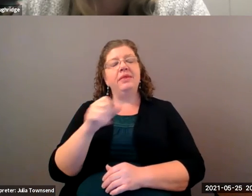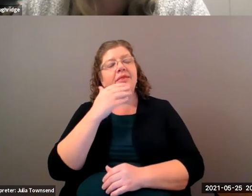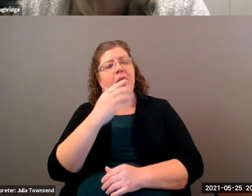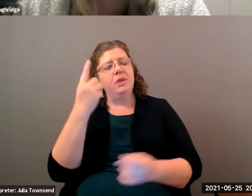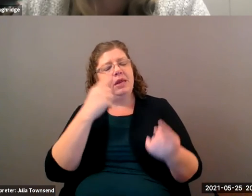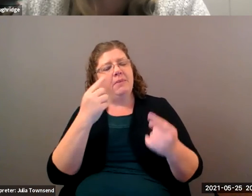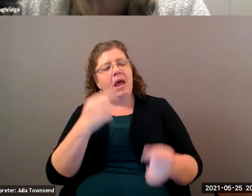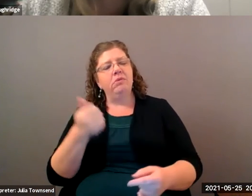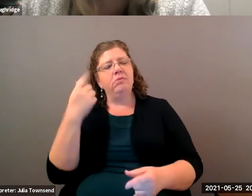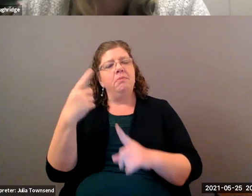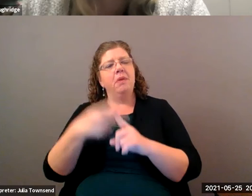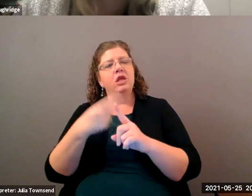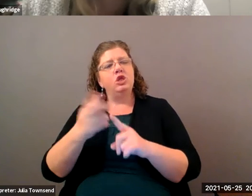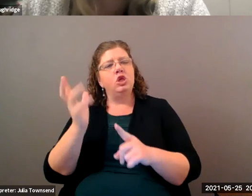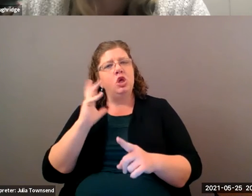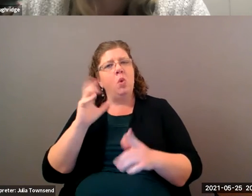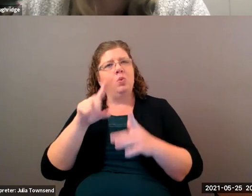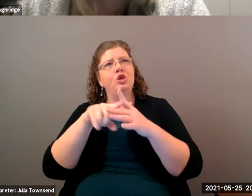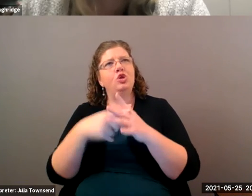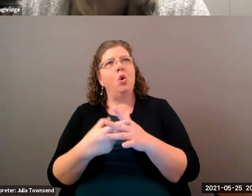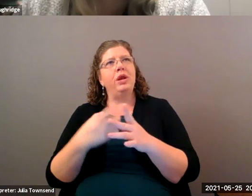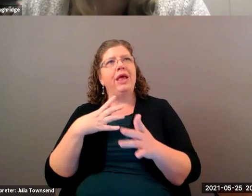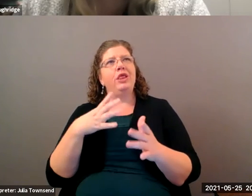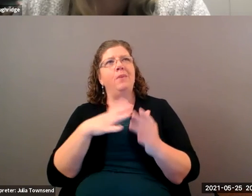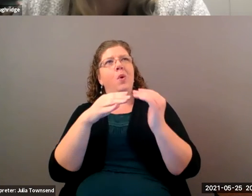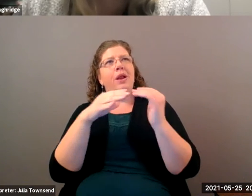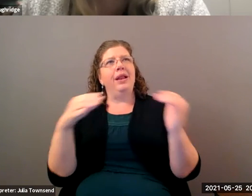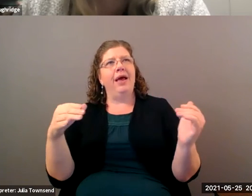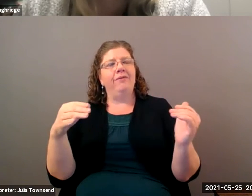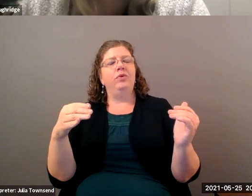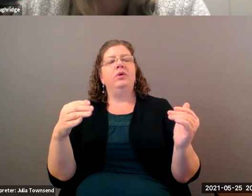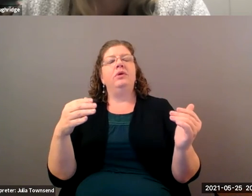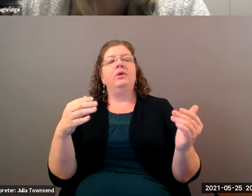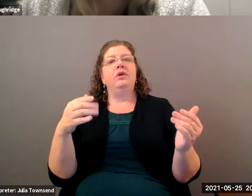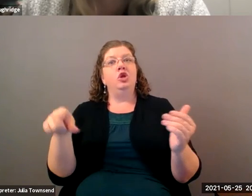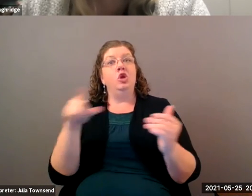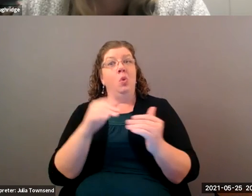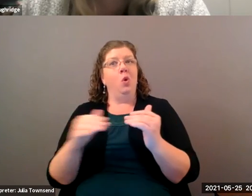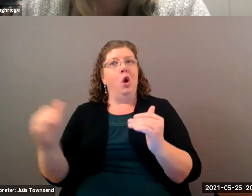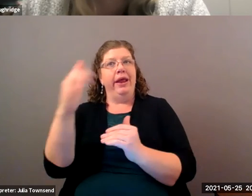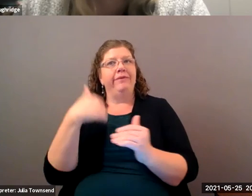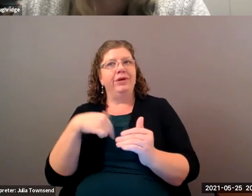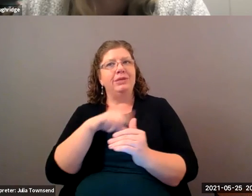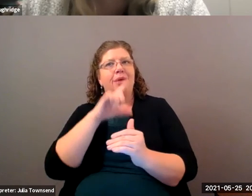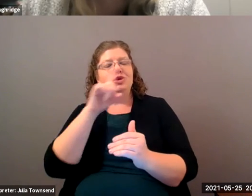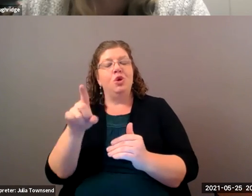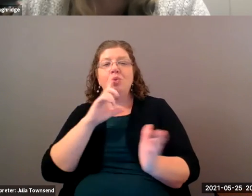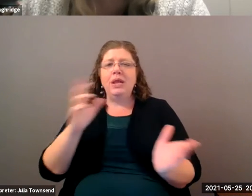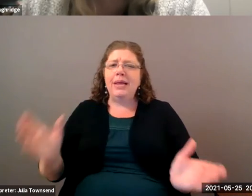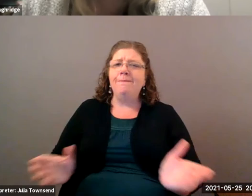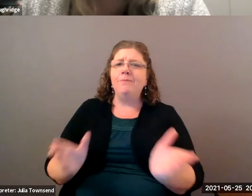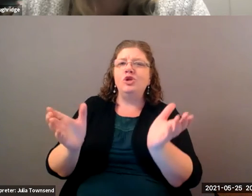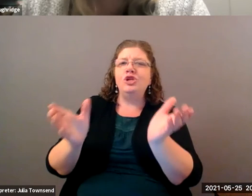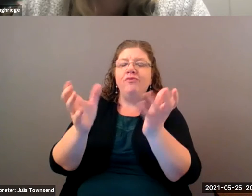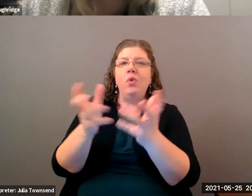Sí, pues solamente estoy pensando sobre cuando comenzamos aquí en el consejo,